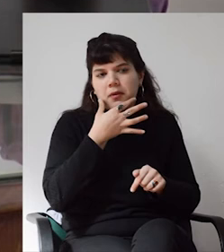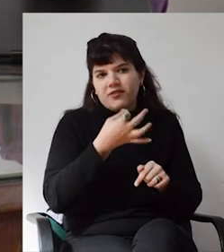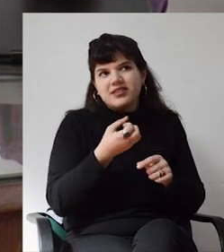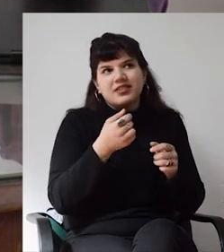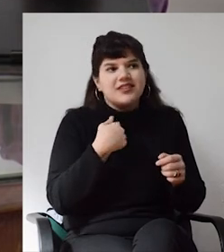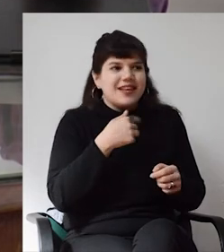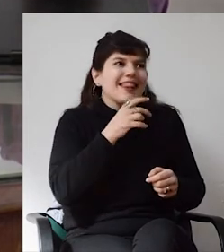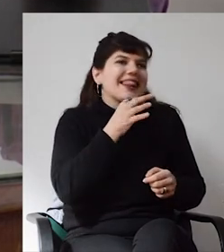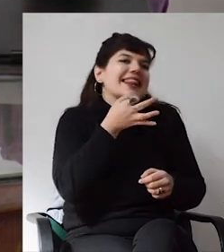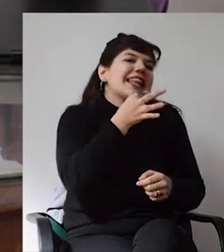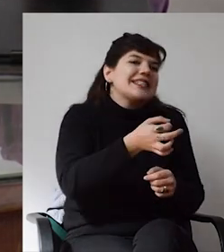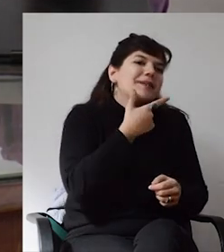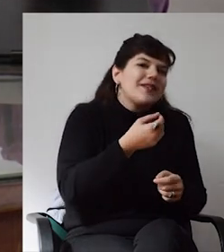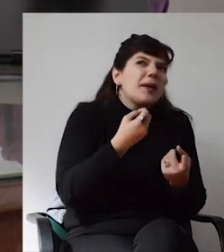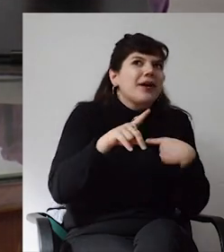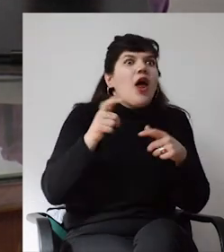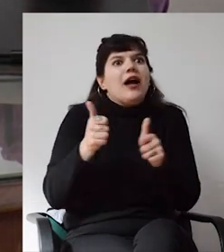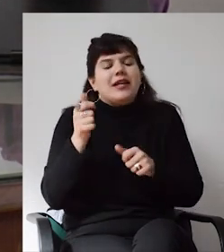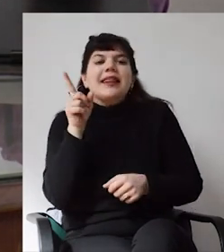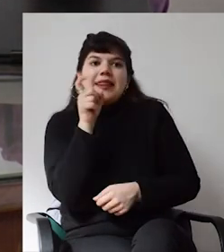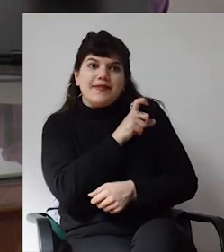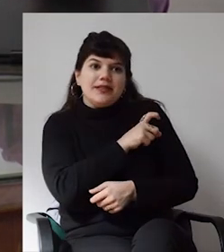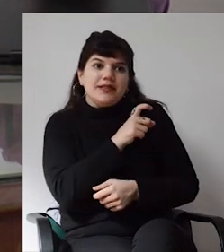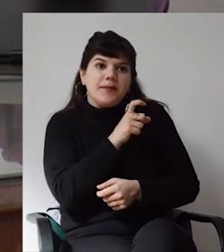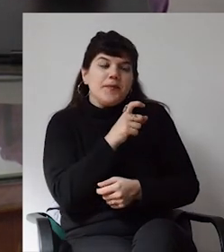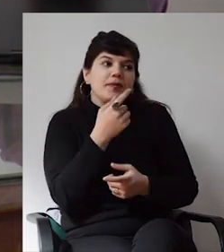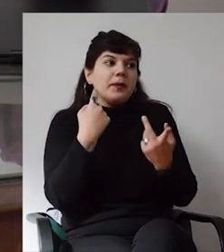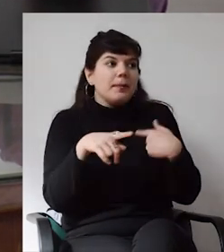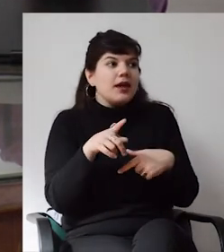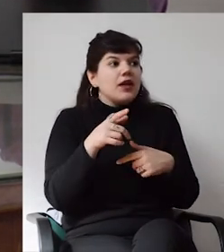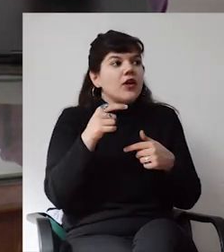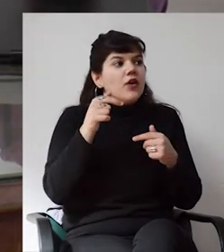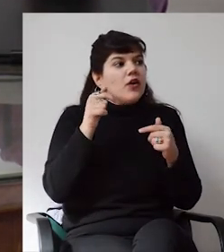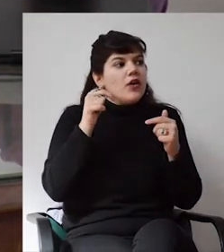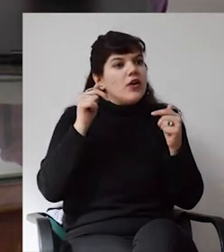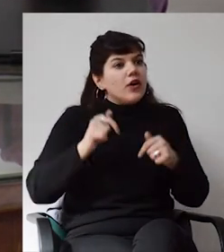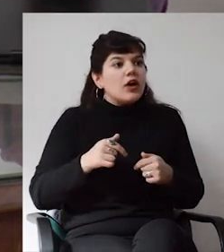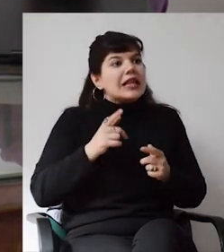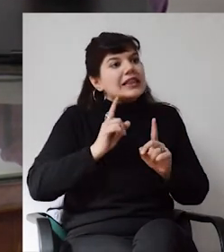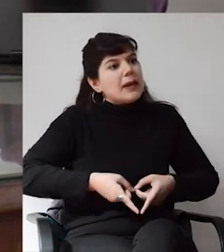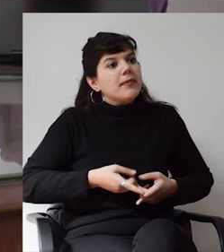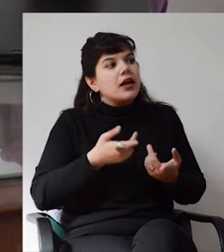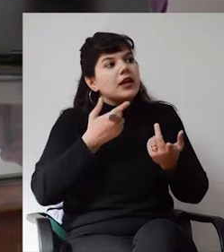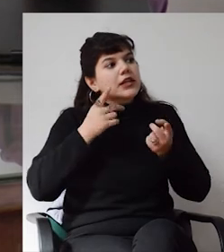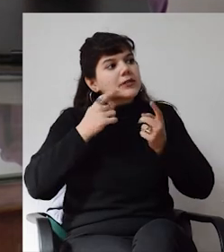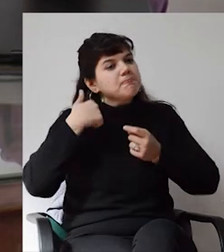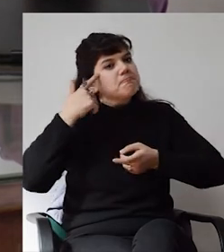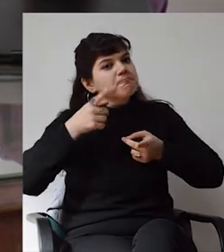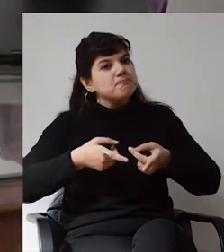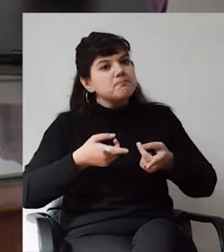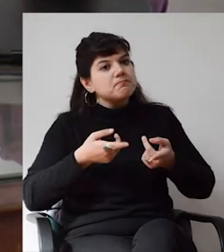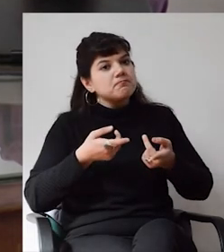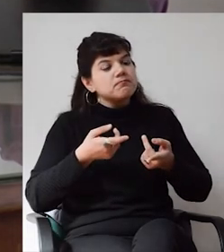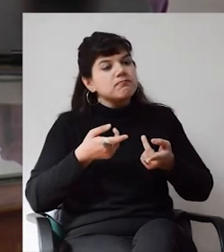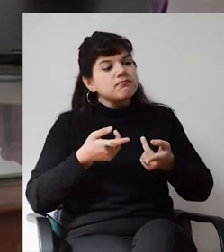Obviamente que esto es más fácil decirlo que hacerlo, está claro. Pero también a veces nos